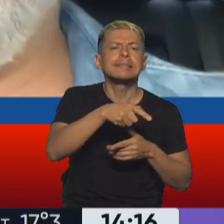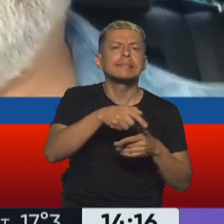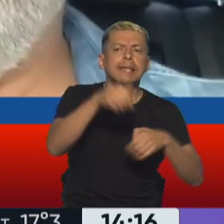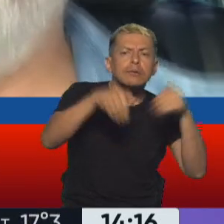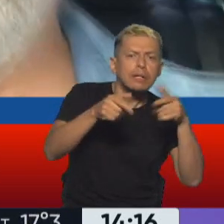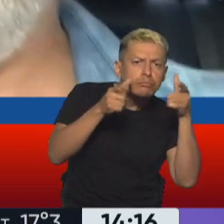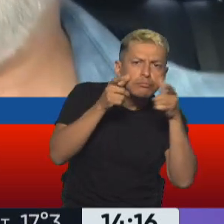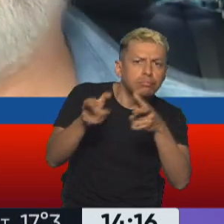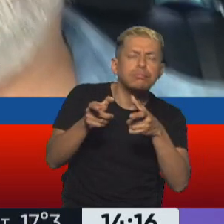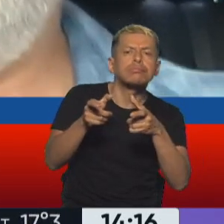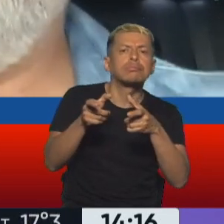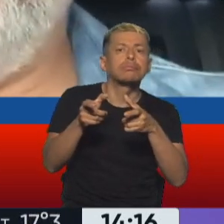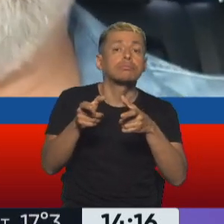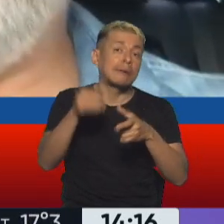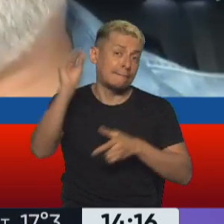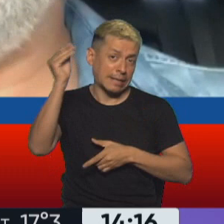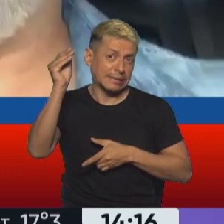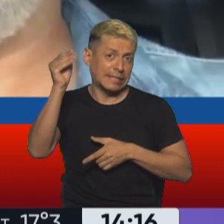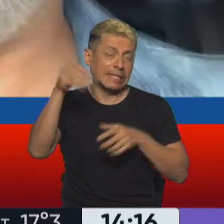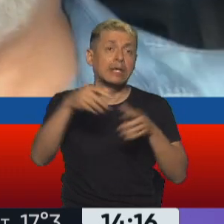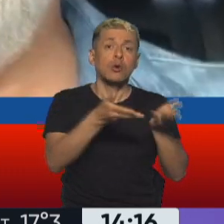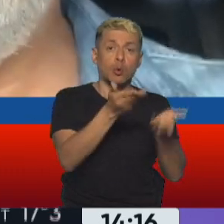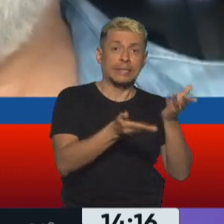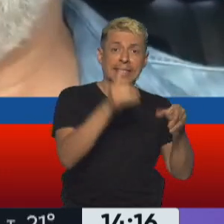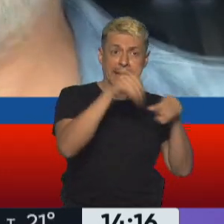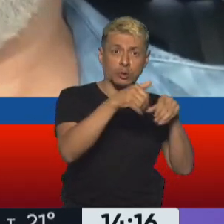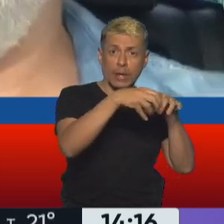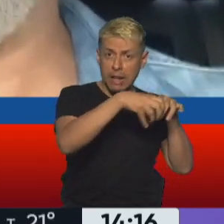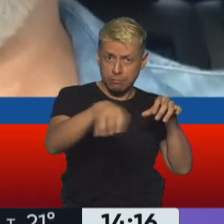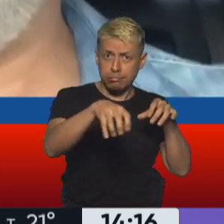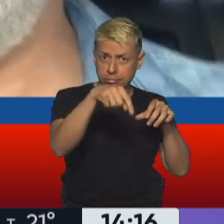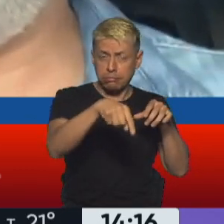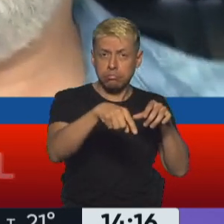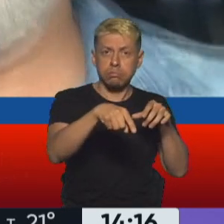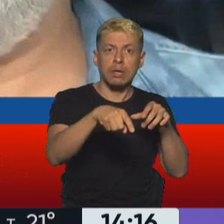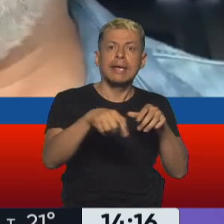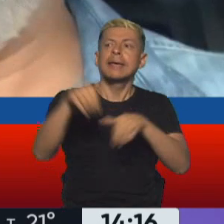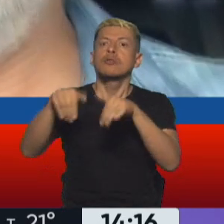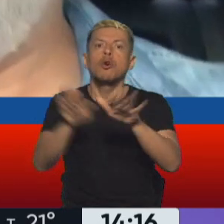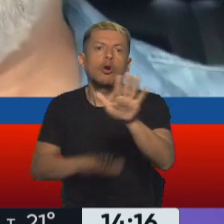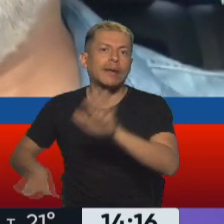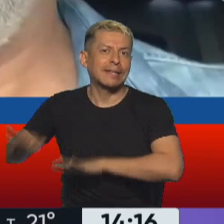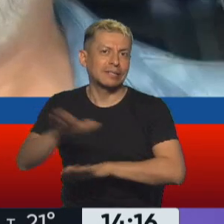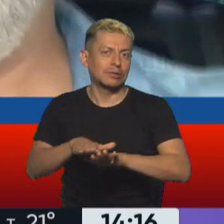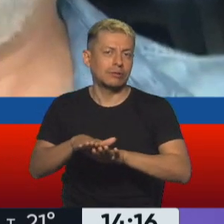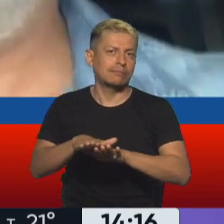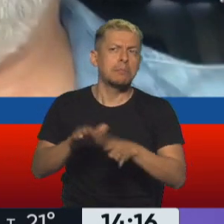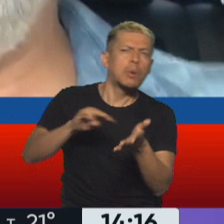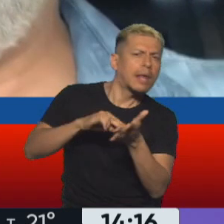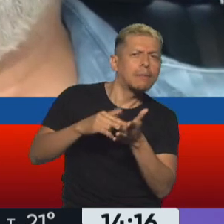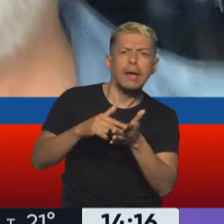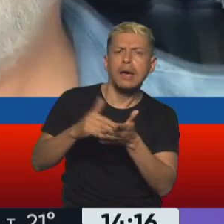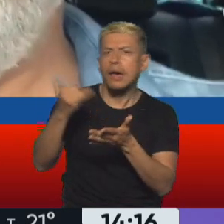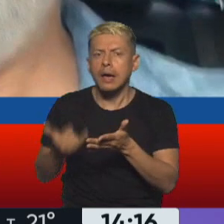un ramo de la justicia en Brasil, la justicia electoral, que organiza las elecciones y también cuando hay algún tipo de conflicto